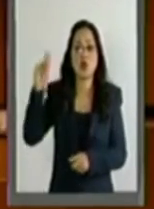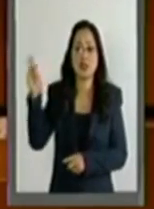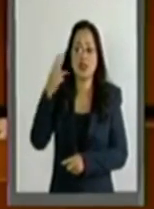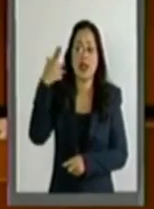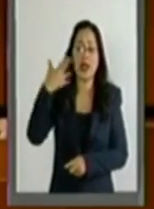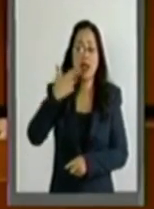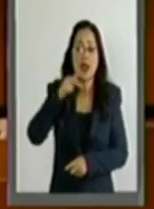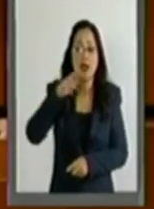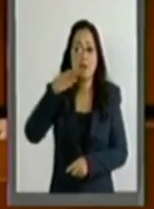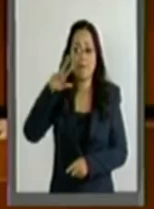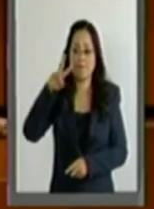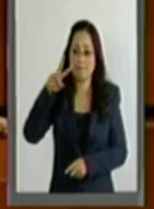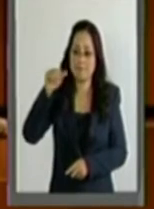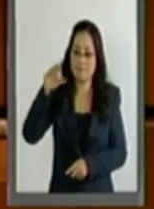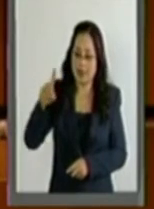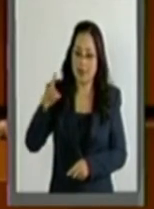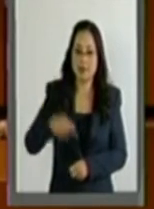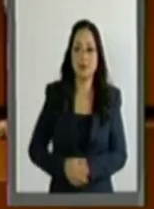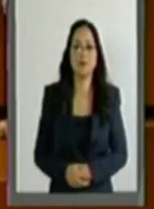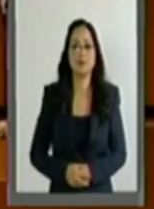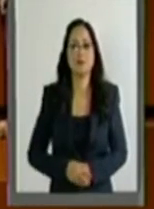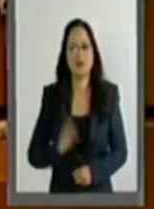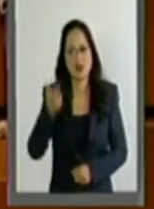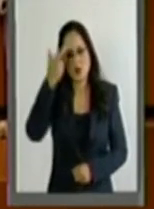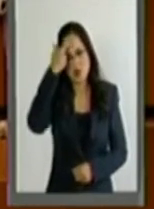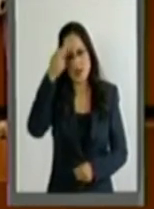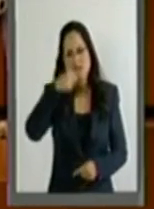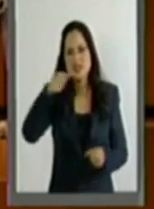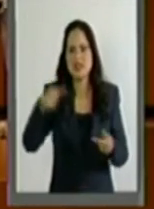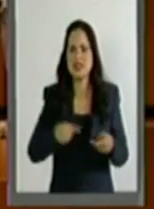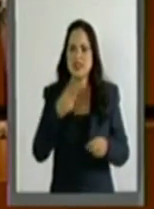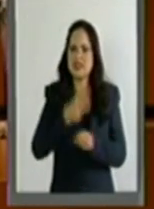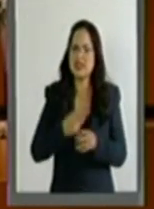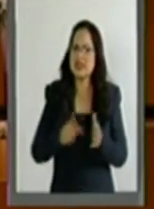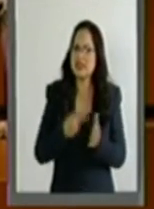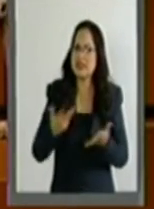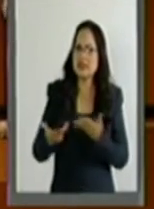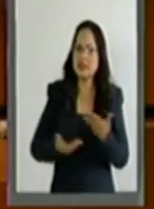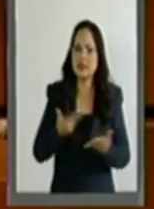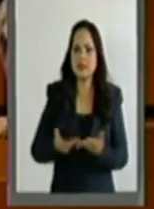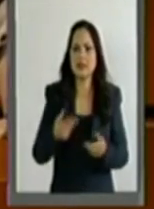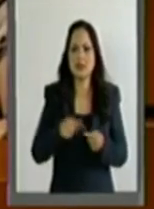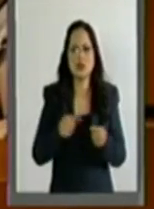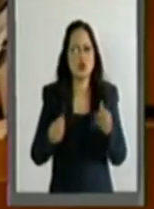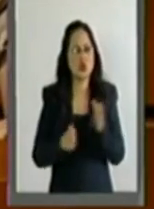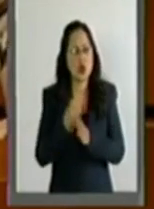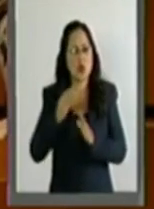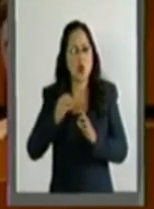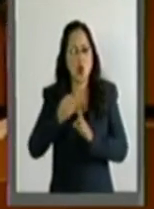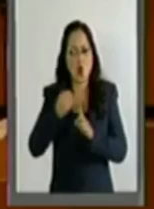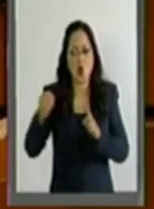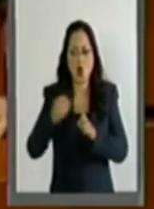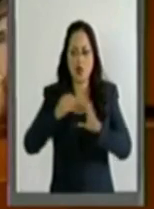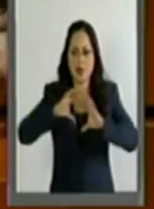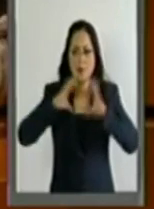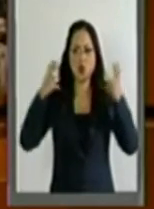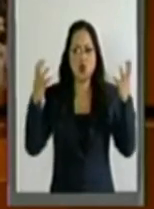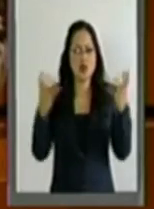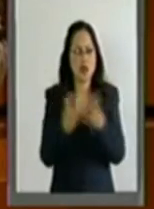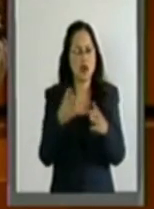Harvard. Recordemos la tercera ola. Recordemos ese nuevo orden mundial que,